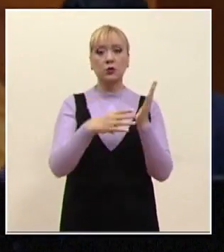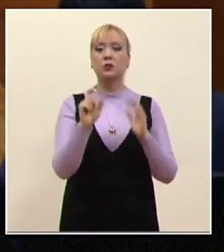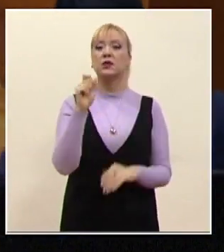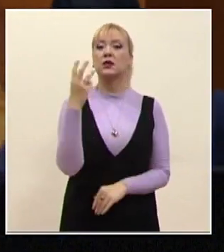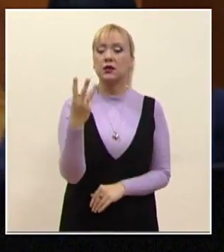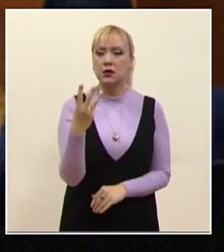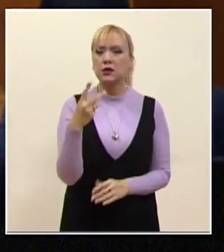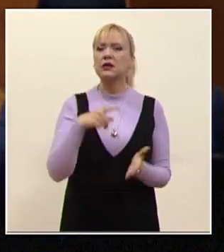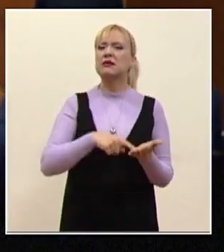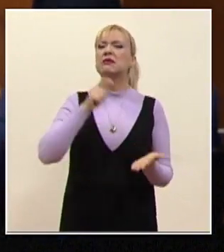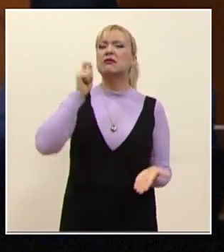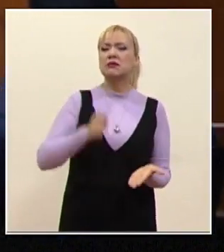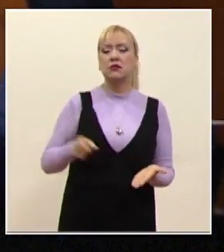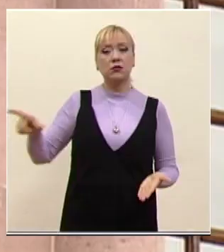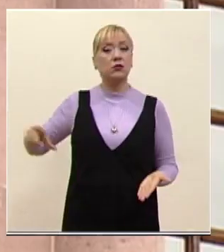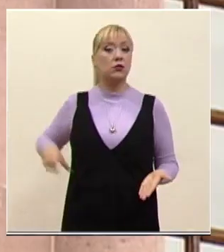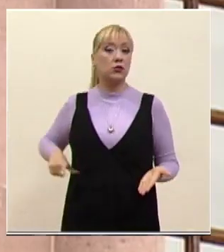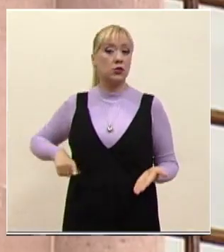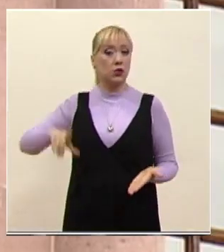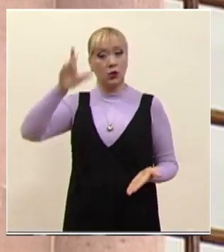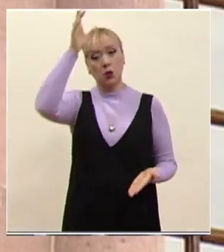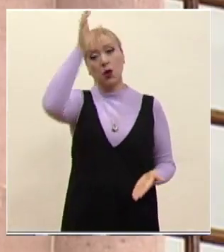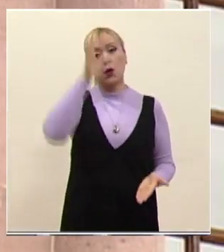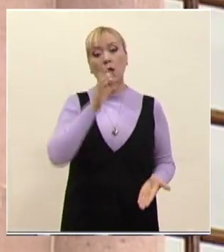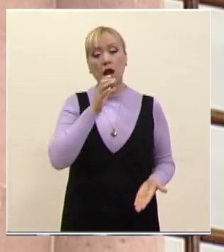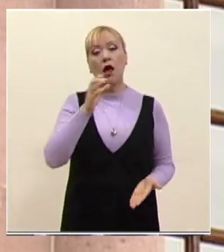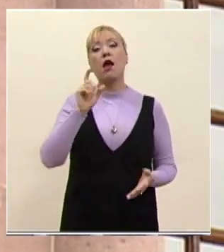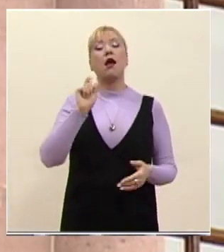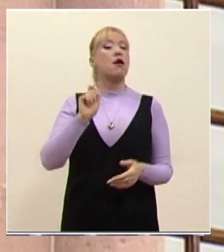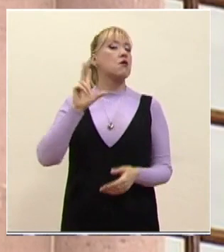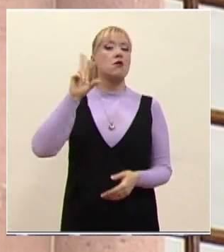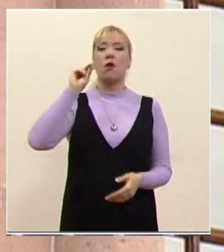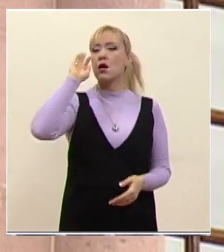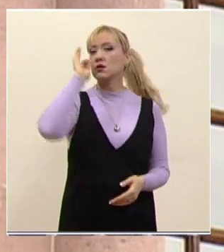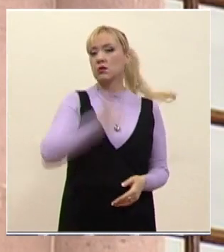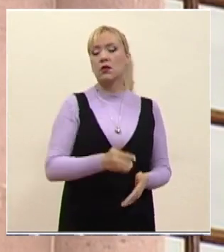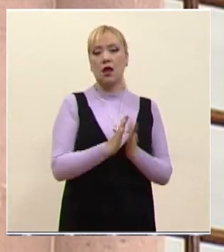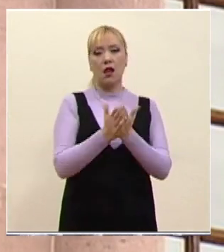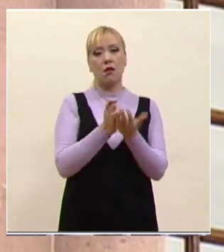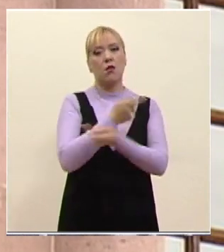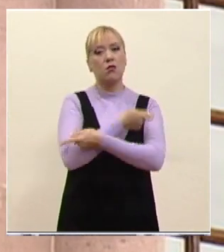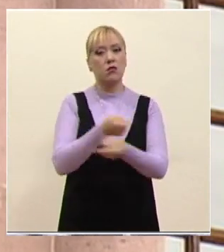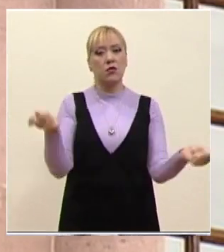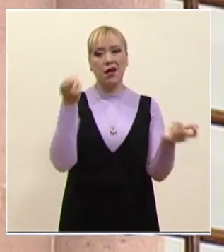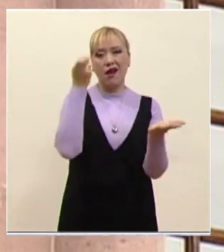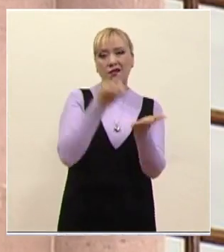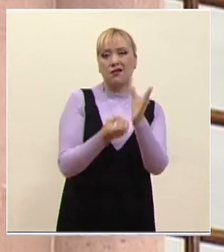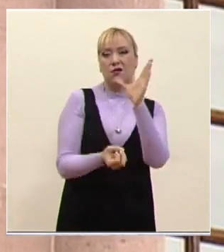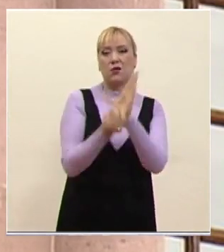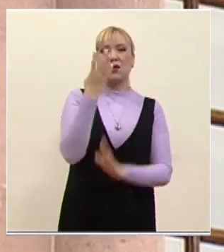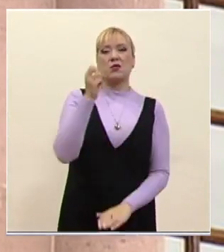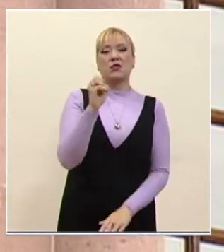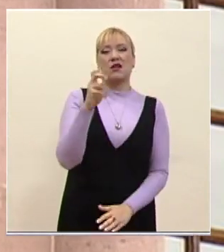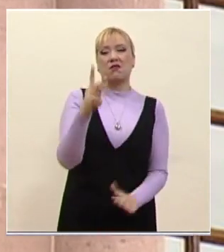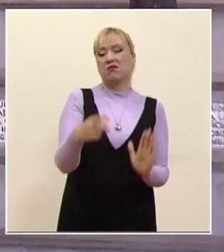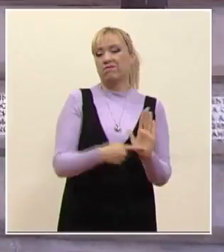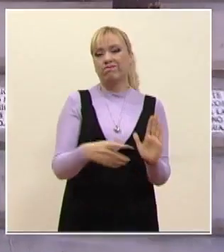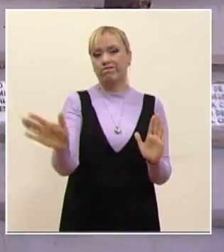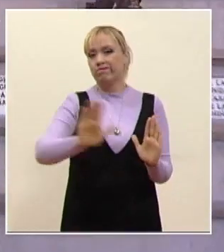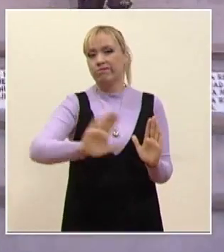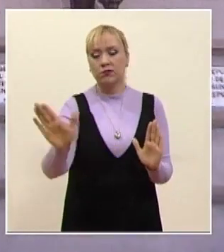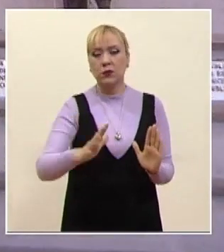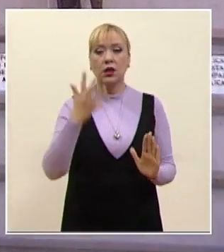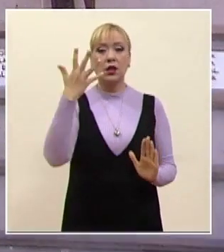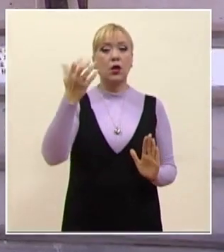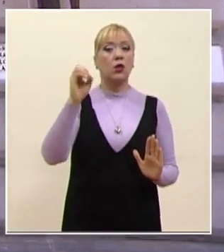412/2023, presentada por el gobierno de Coahuila en contra de la distribución de los libros de texto gratuitos. El pasado 5 de octubre